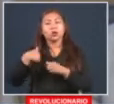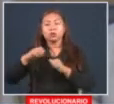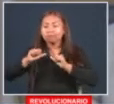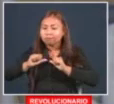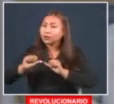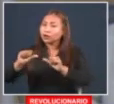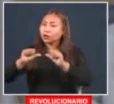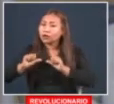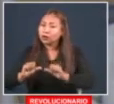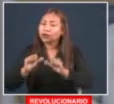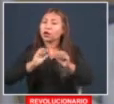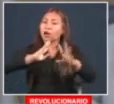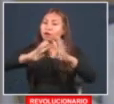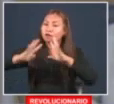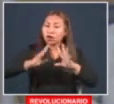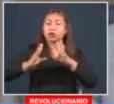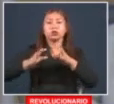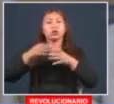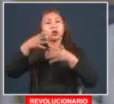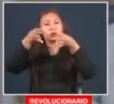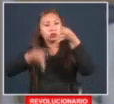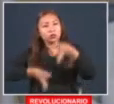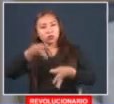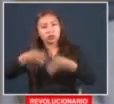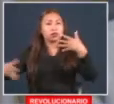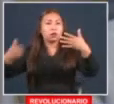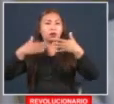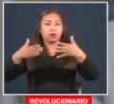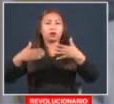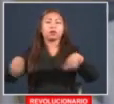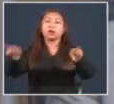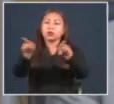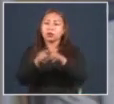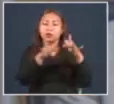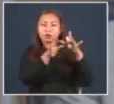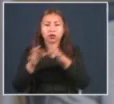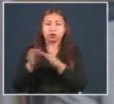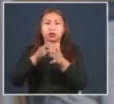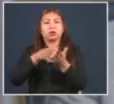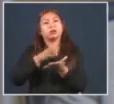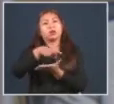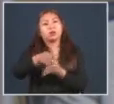voz de justicia al país y especialmente a mi ciudad de Colón. Muchas gracias y que Dios me lo bendiga, señor presidente.